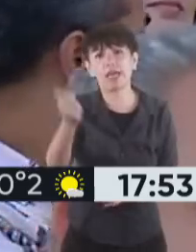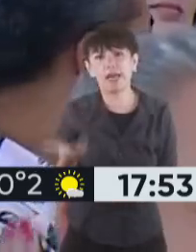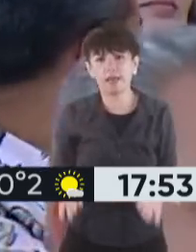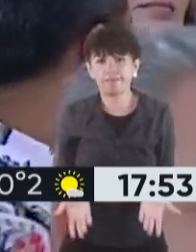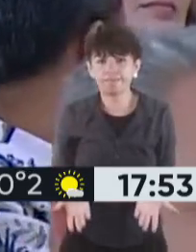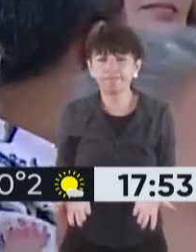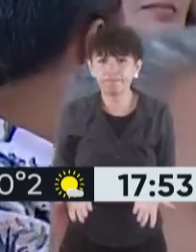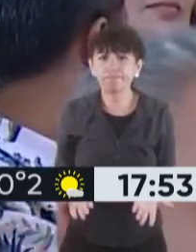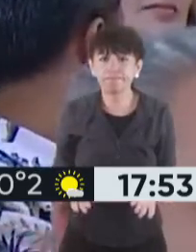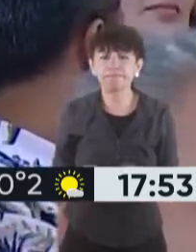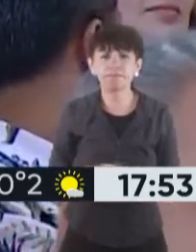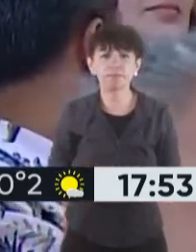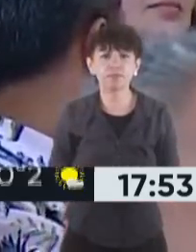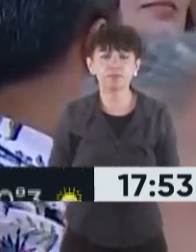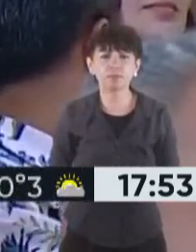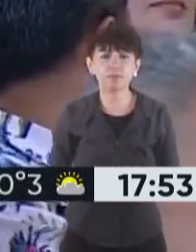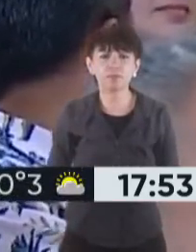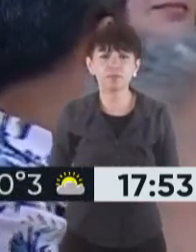Y eso...